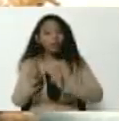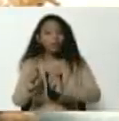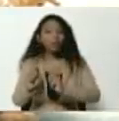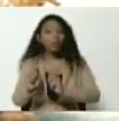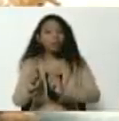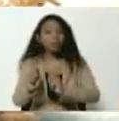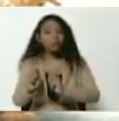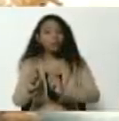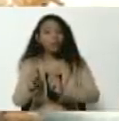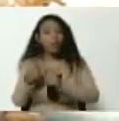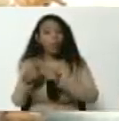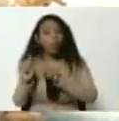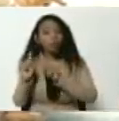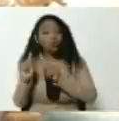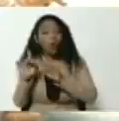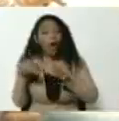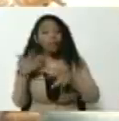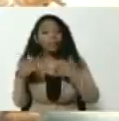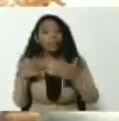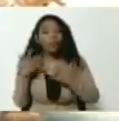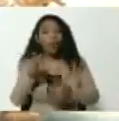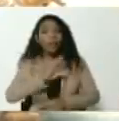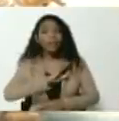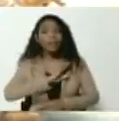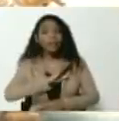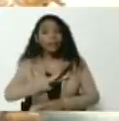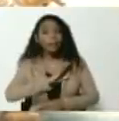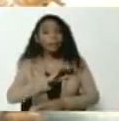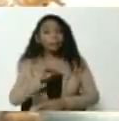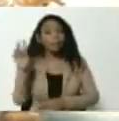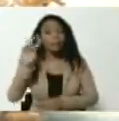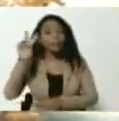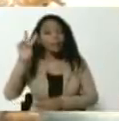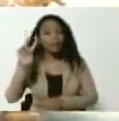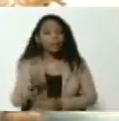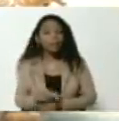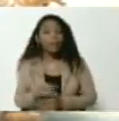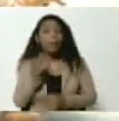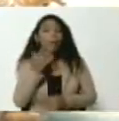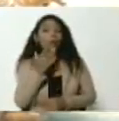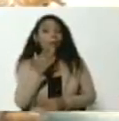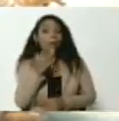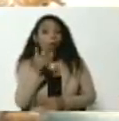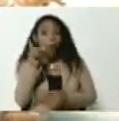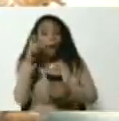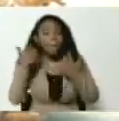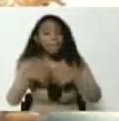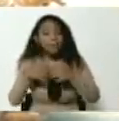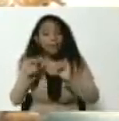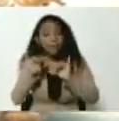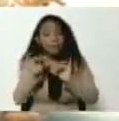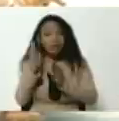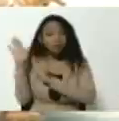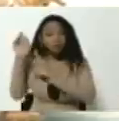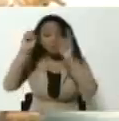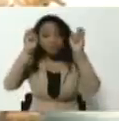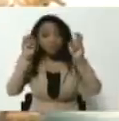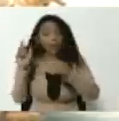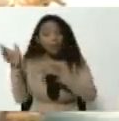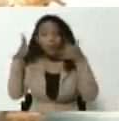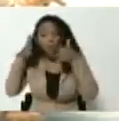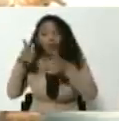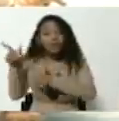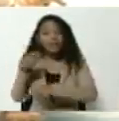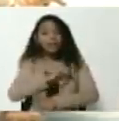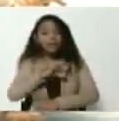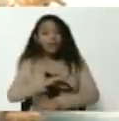robar los otros activos que tiene Venezuela. Por ejemplo, Cristalex, con la asesoría de este señor, al